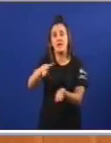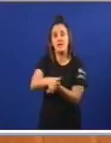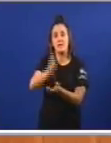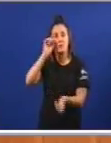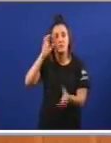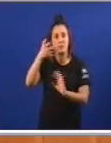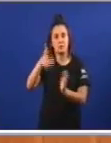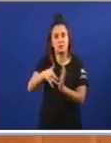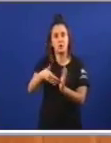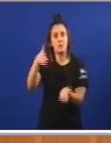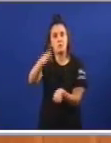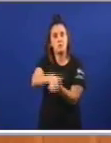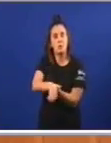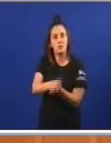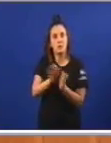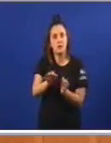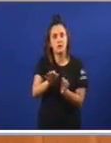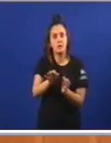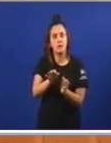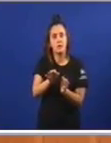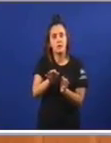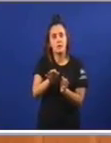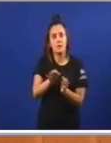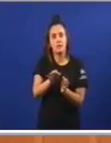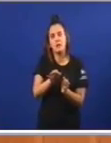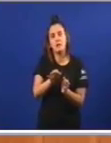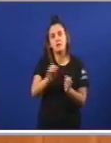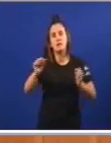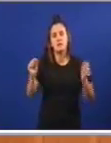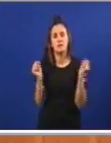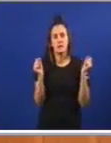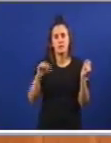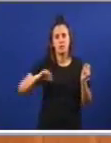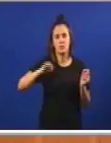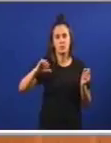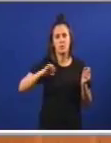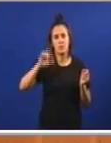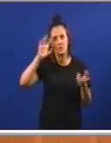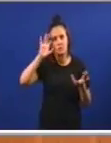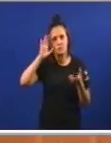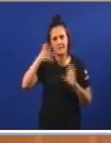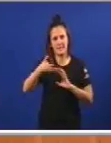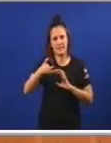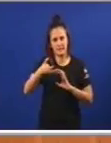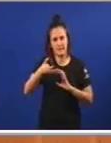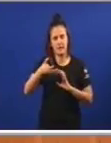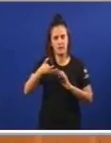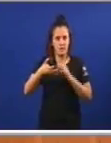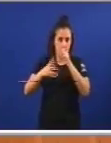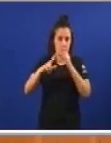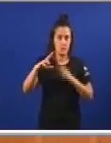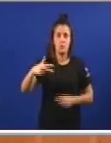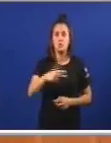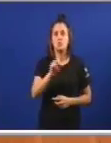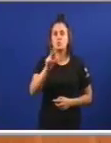que se atopaba en contención mecánica na unidade de hospitalización psiquiátrica do CHUAC.